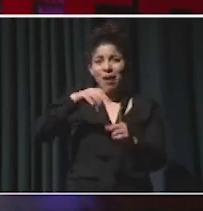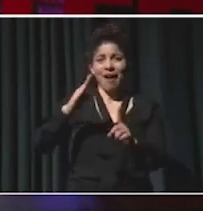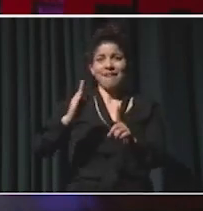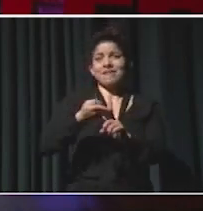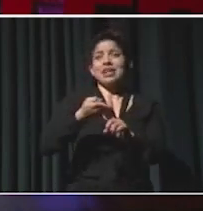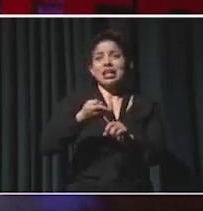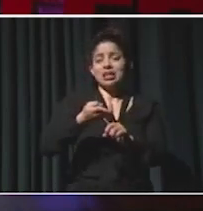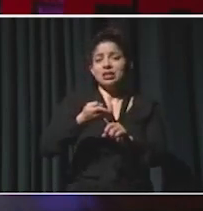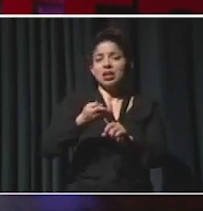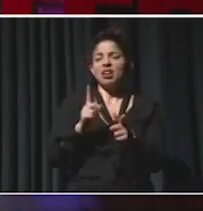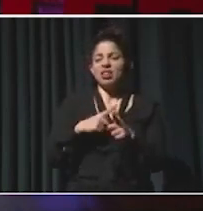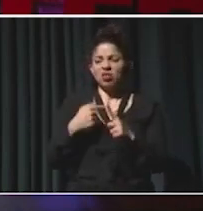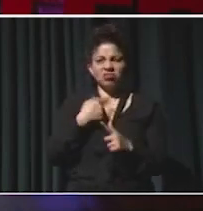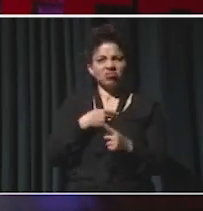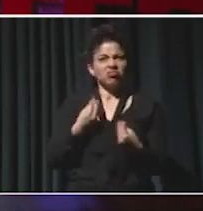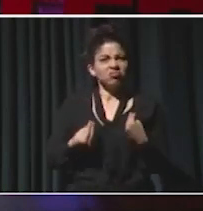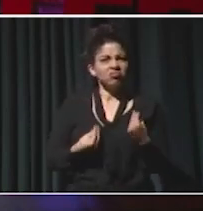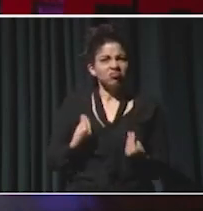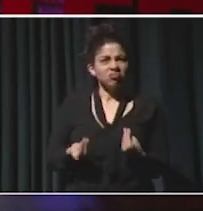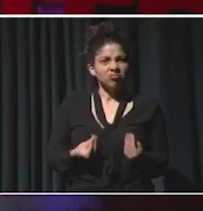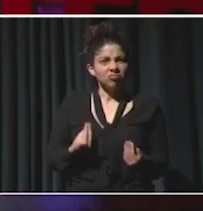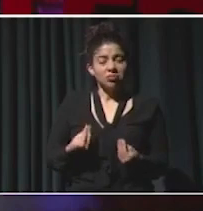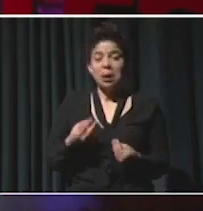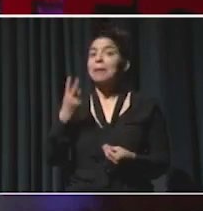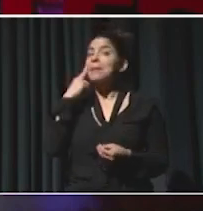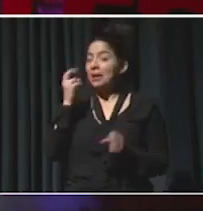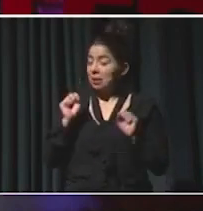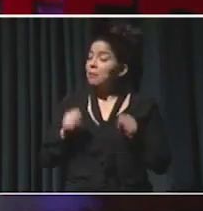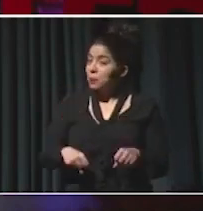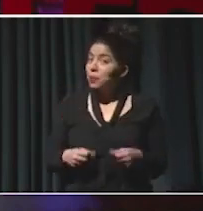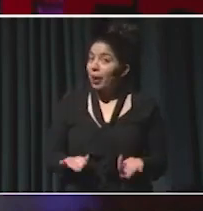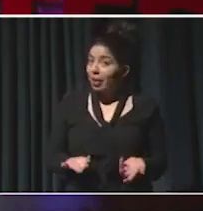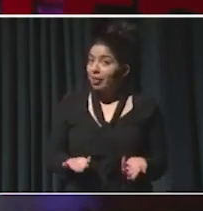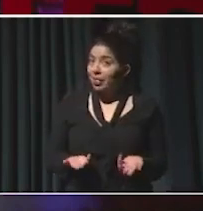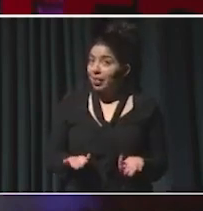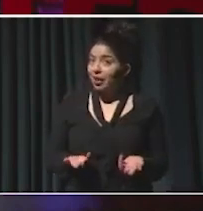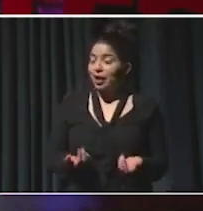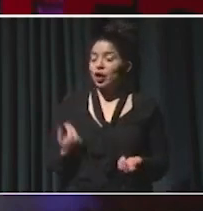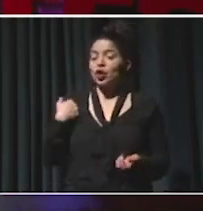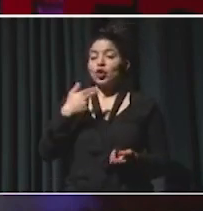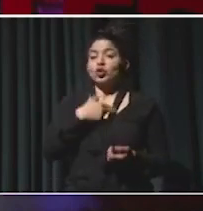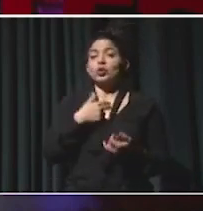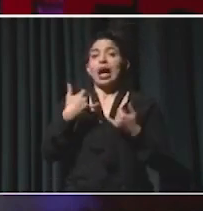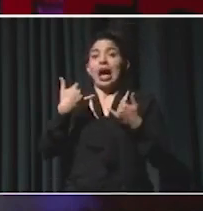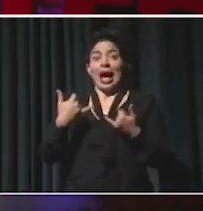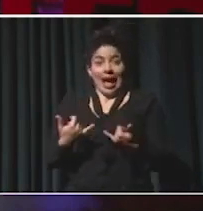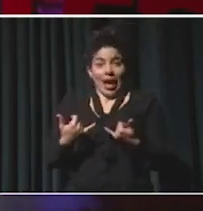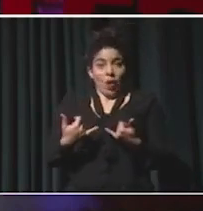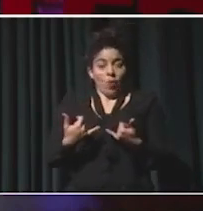¿Cómo lo estamos haciendo? Y ve que sí se puede. Estamos operando hoy